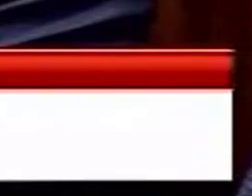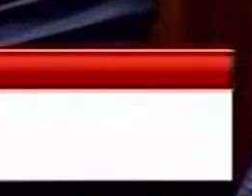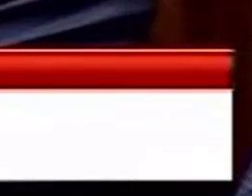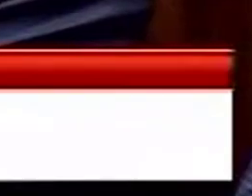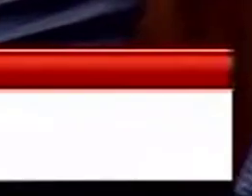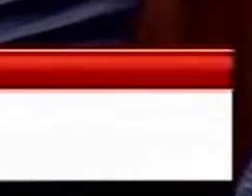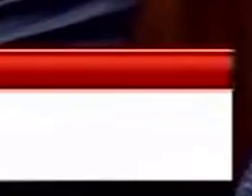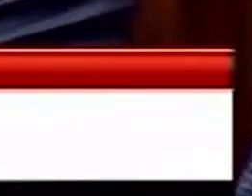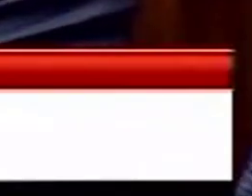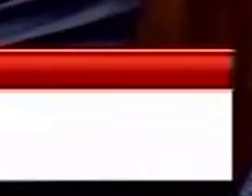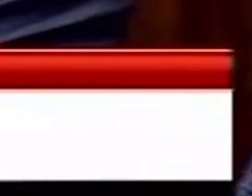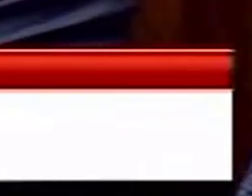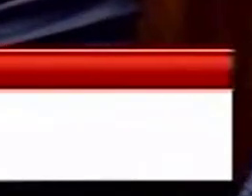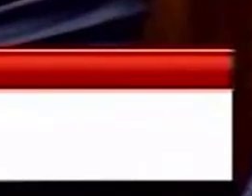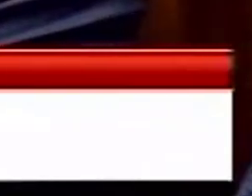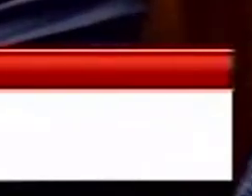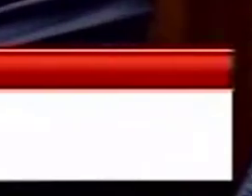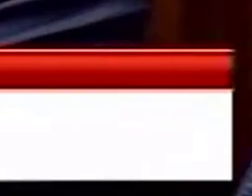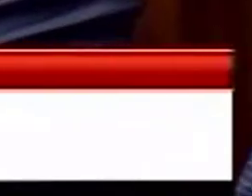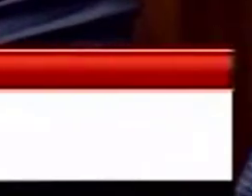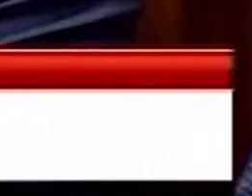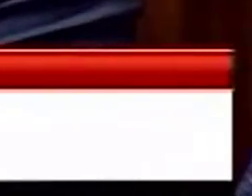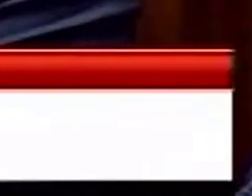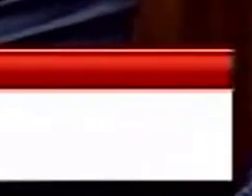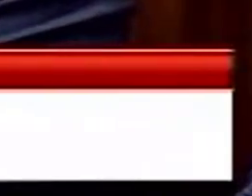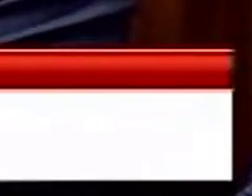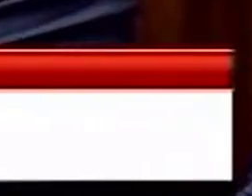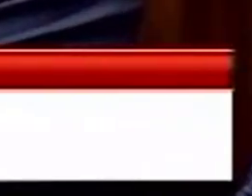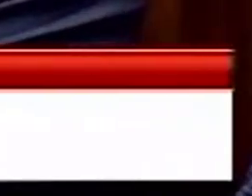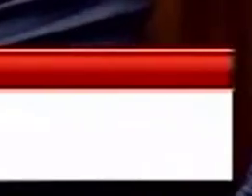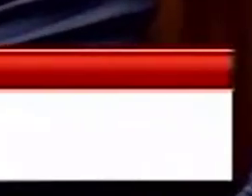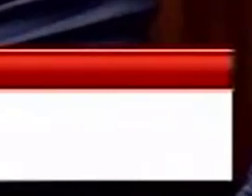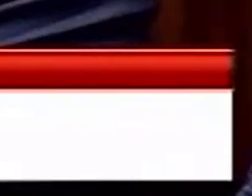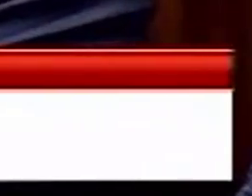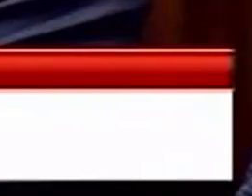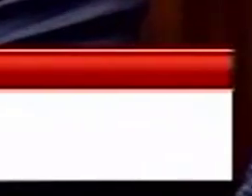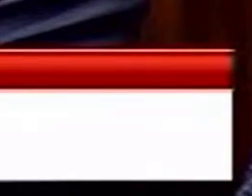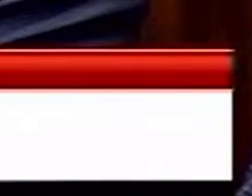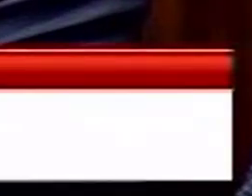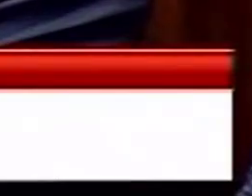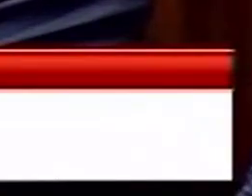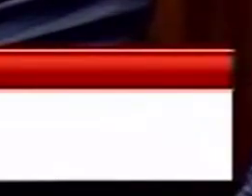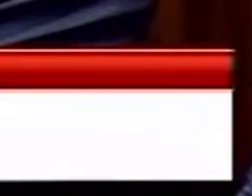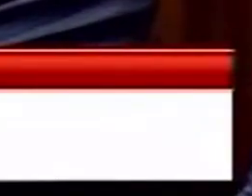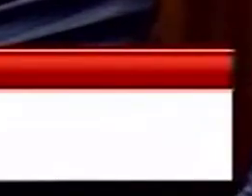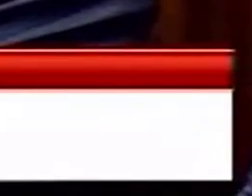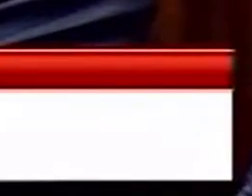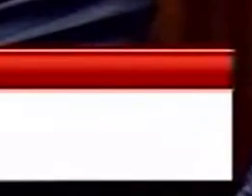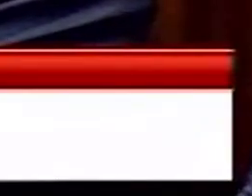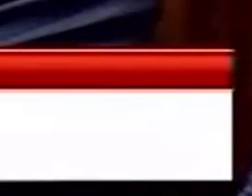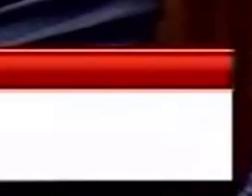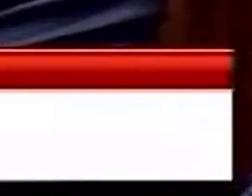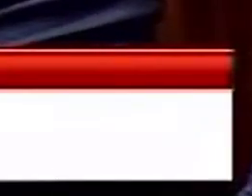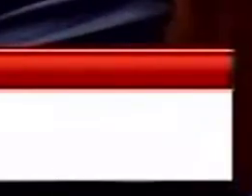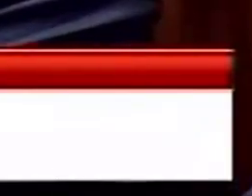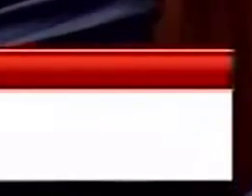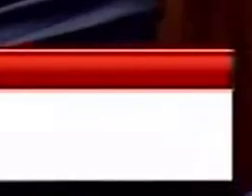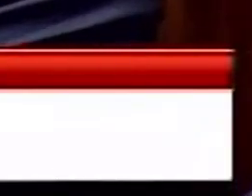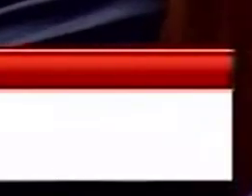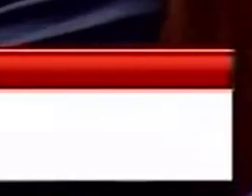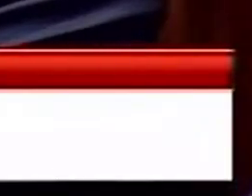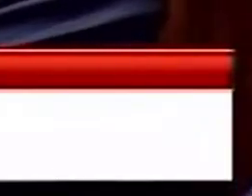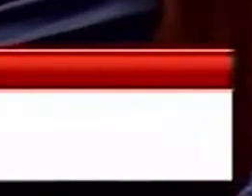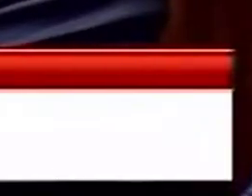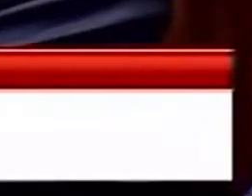Huarochirí. Si tenemos facultades de comisión investigadora, al solo llamado de comisión, de esta comisión, vamos